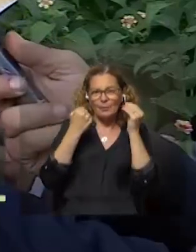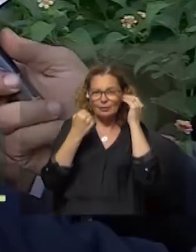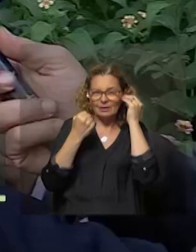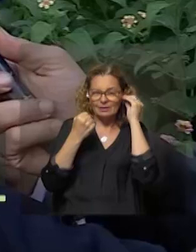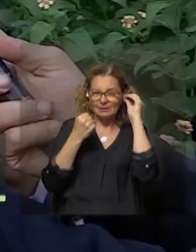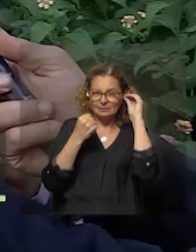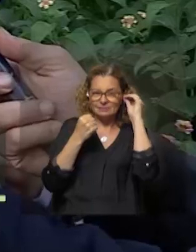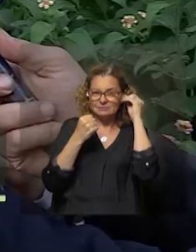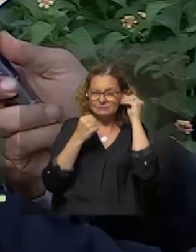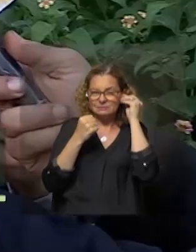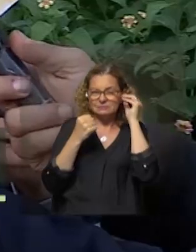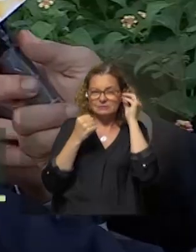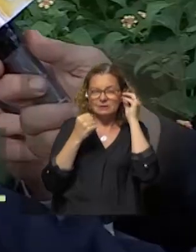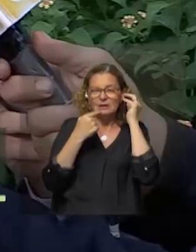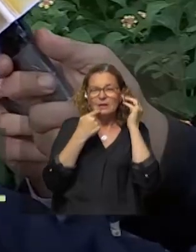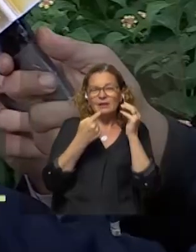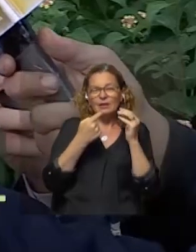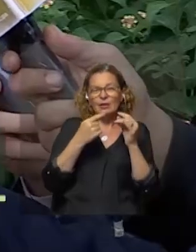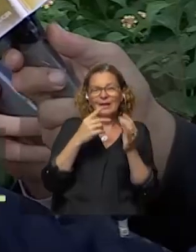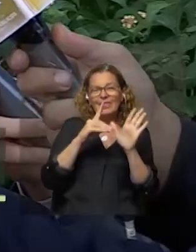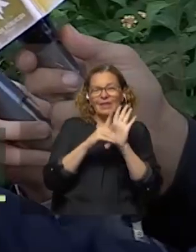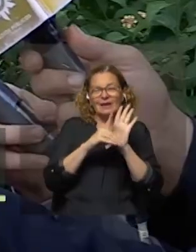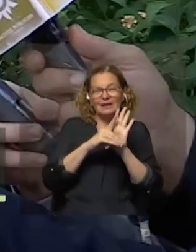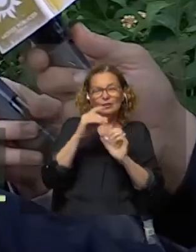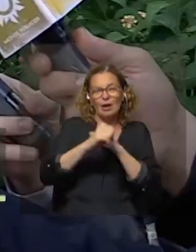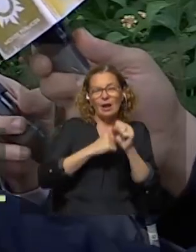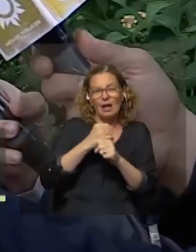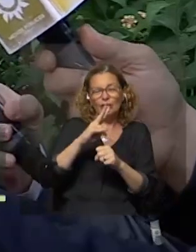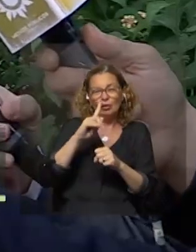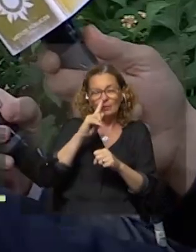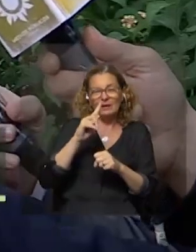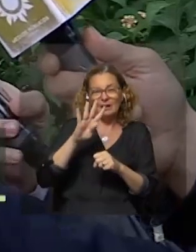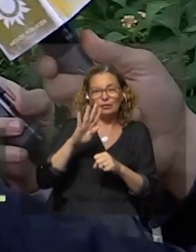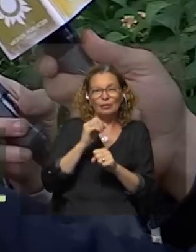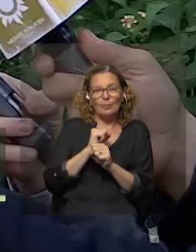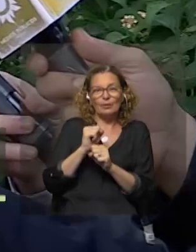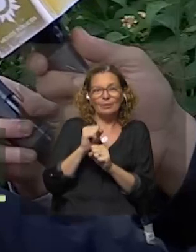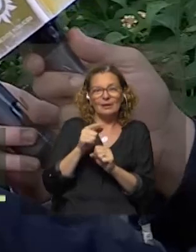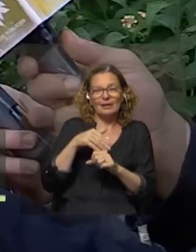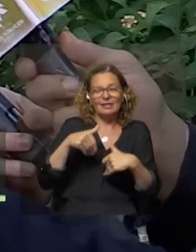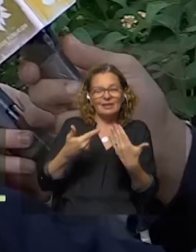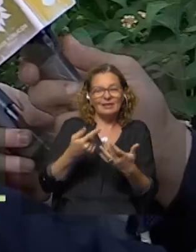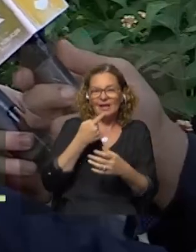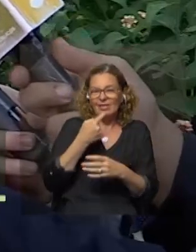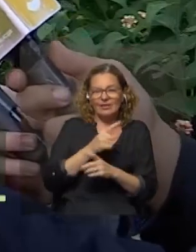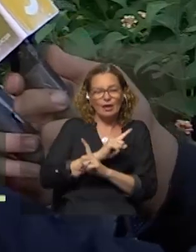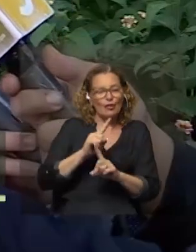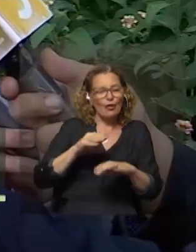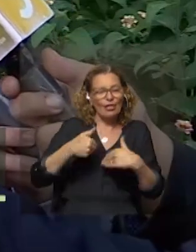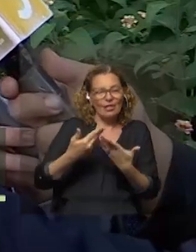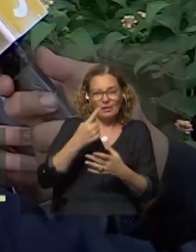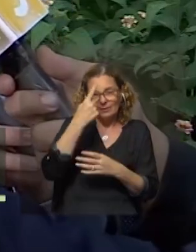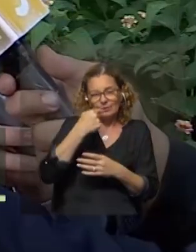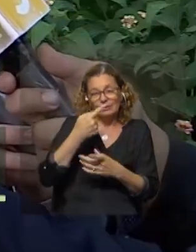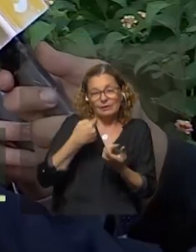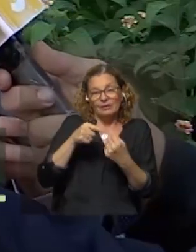en la interpelación el propio decreto de 2014 habilitaba a no entregar el pasaporte por